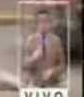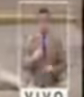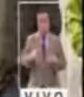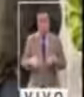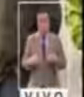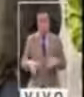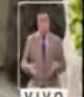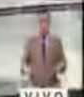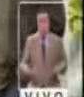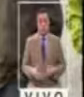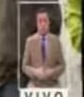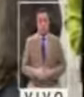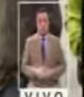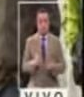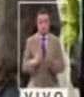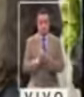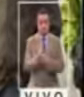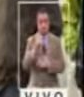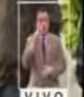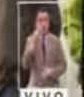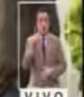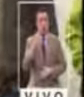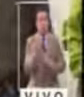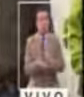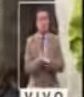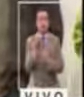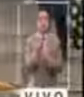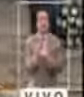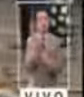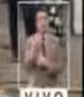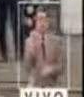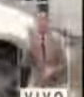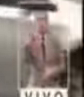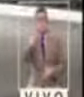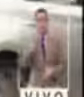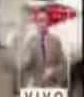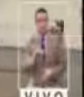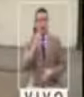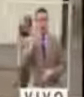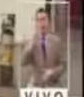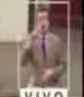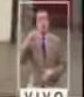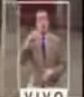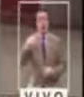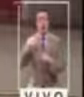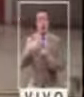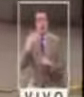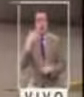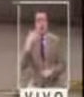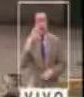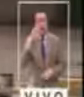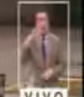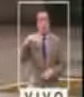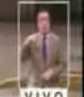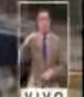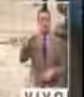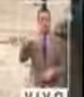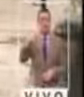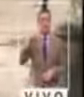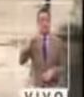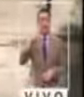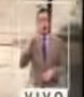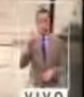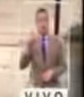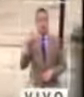perdemos y perdemos. Comenzó julio y con ello el reajuste en los planes de las ISAPRES. Colmena, Cruz Blanca, Consalud y Fusat experimentan un